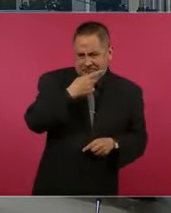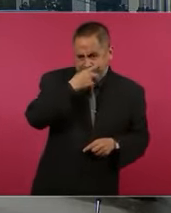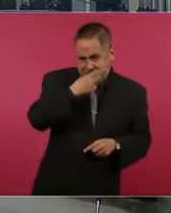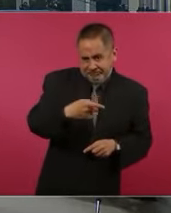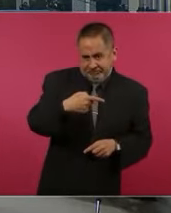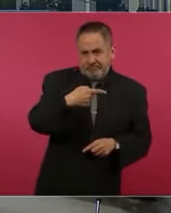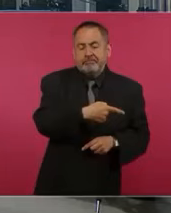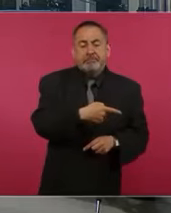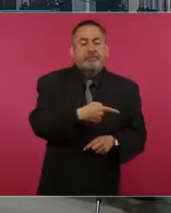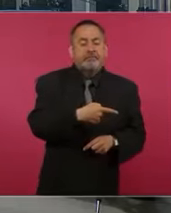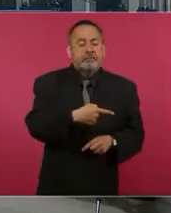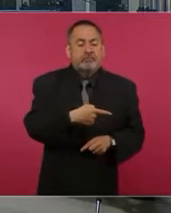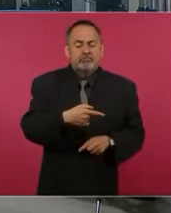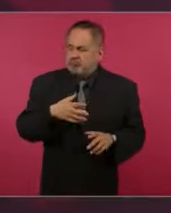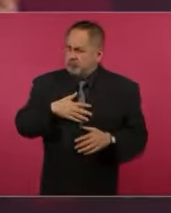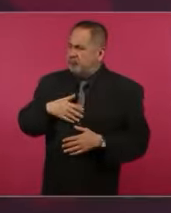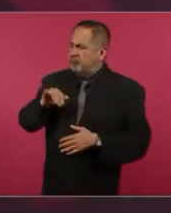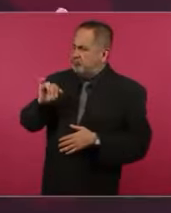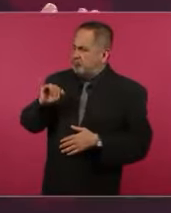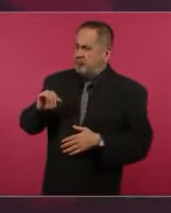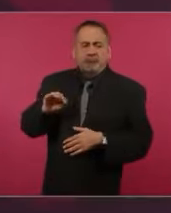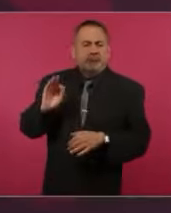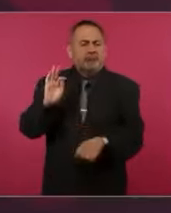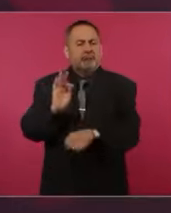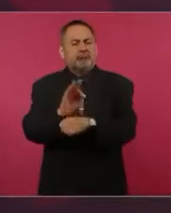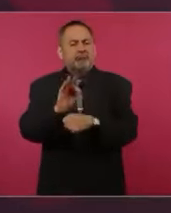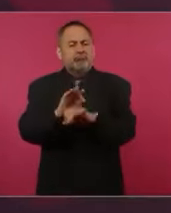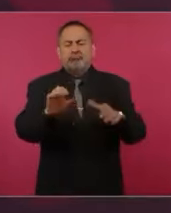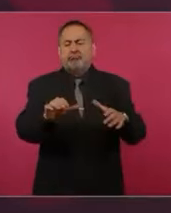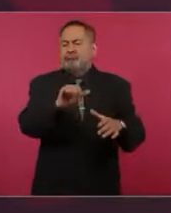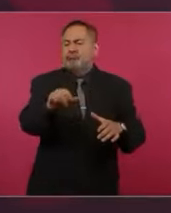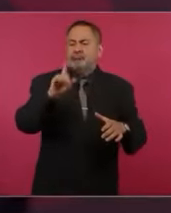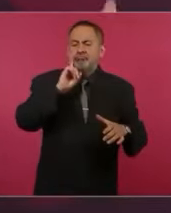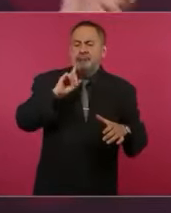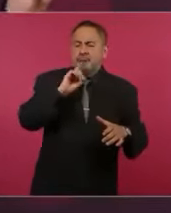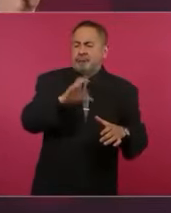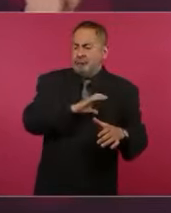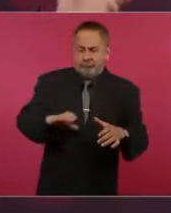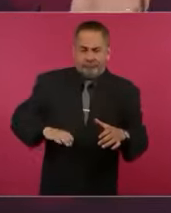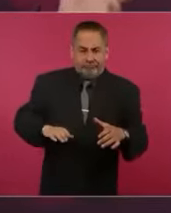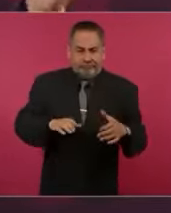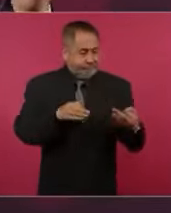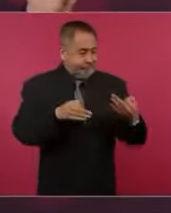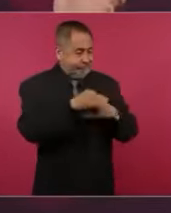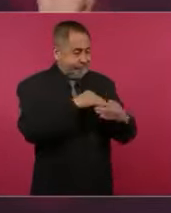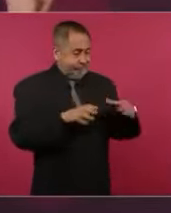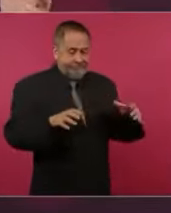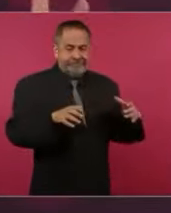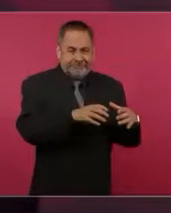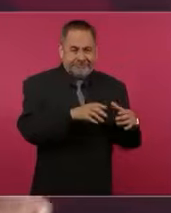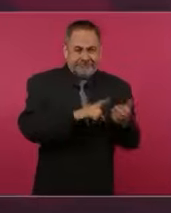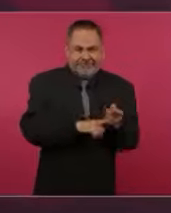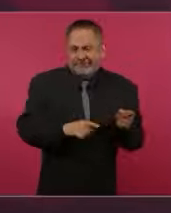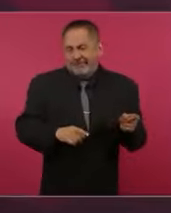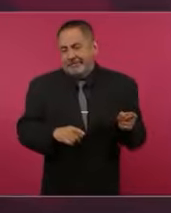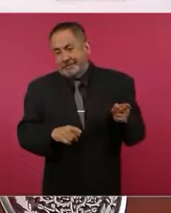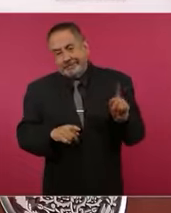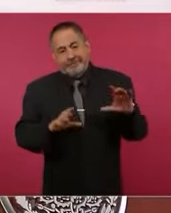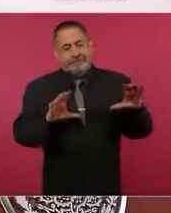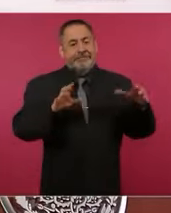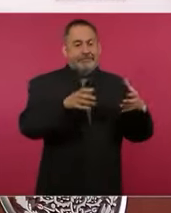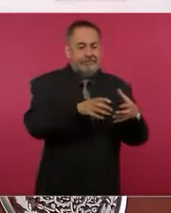que están ellos a favor de una candidata, todos los que supuestamente son de